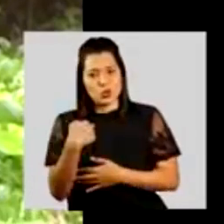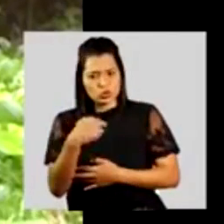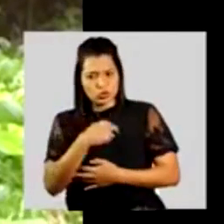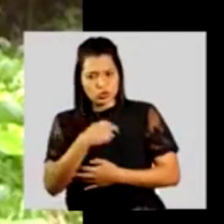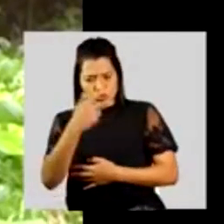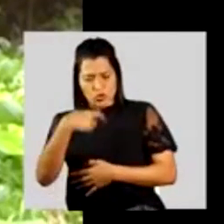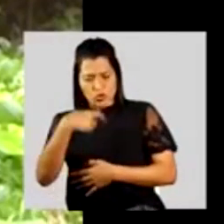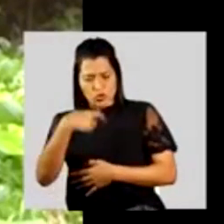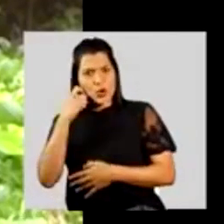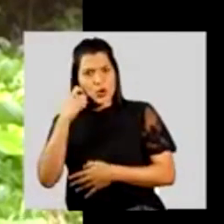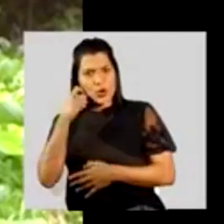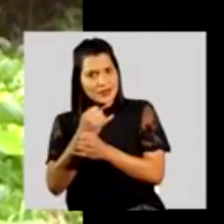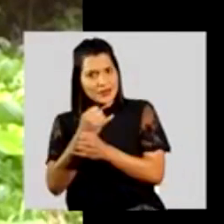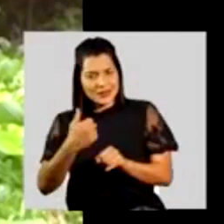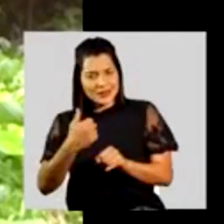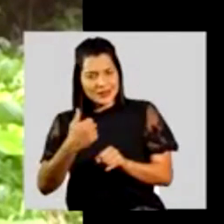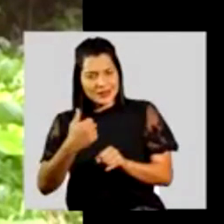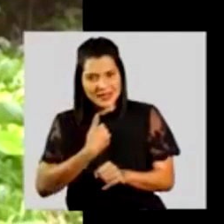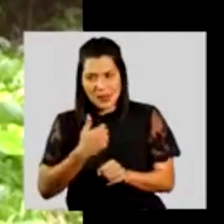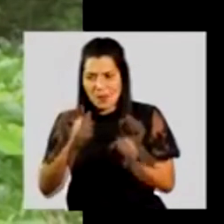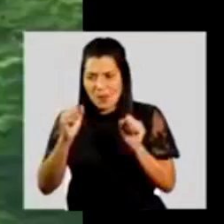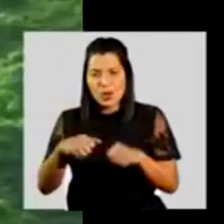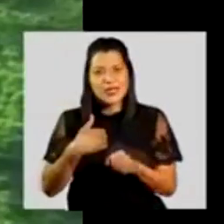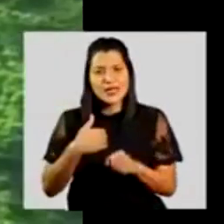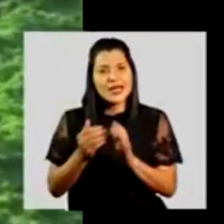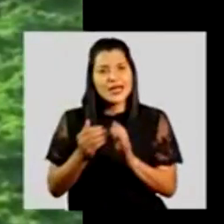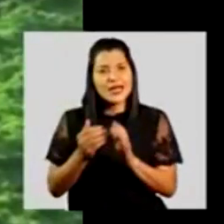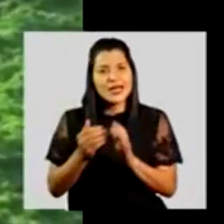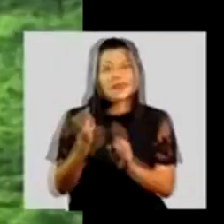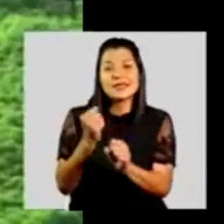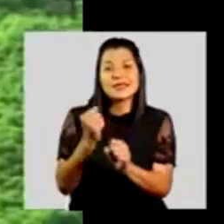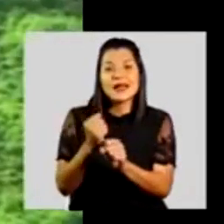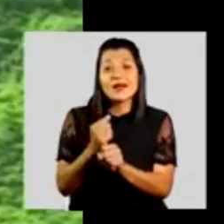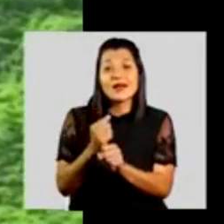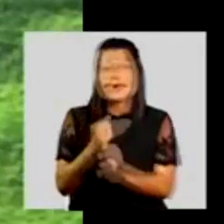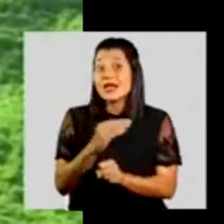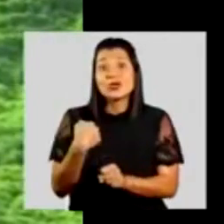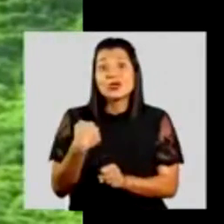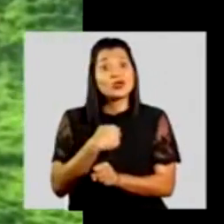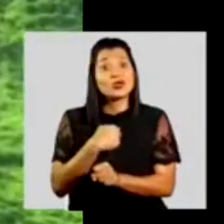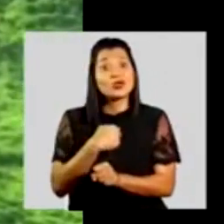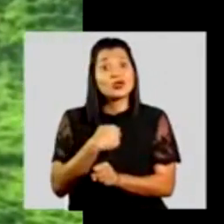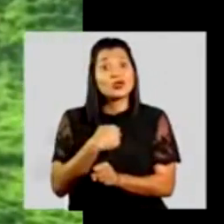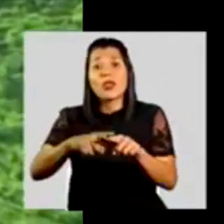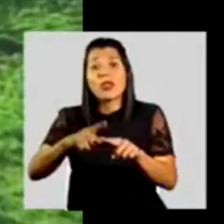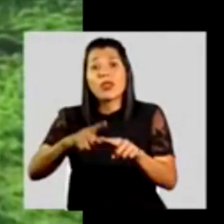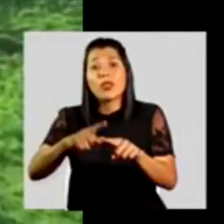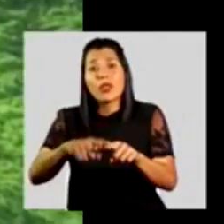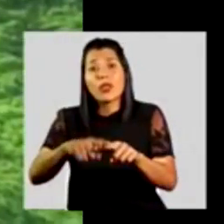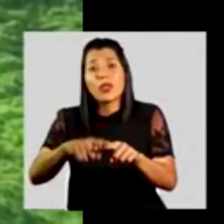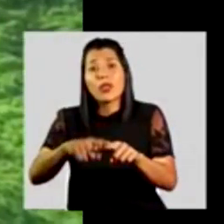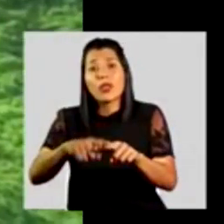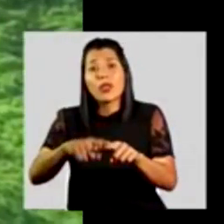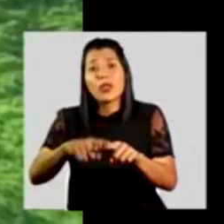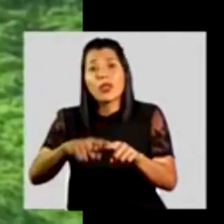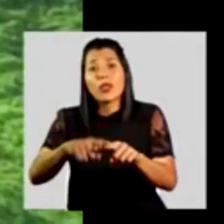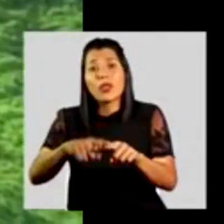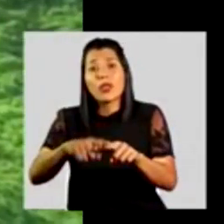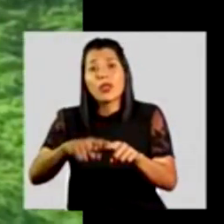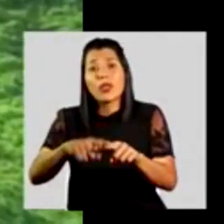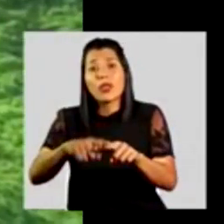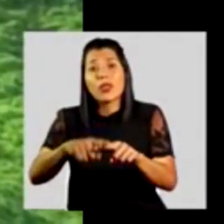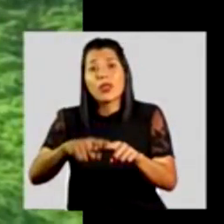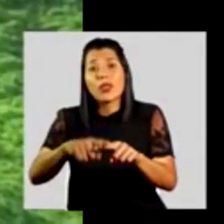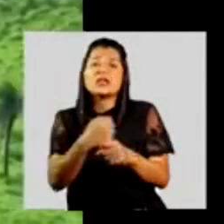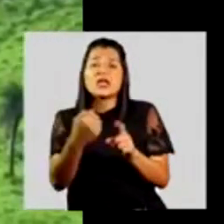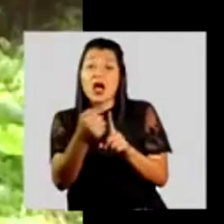de nosotras mismas, porque tenemos la capacidad de poder trabajar y que no dependamos de muchas cosas a veces, que también eso hace que haya